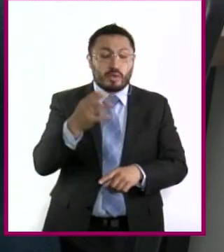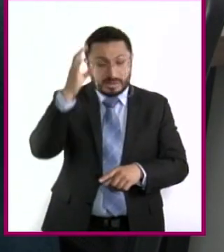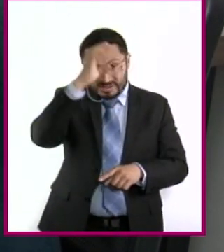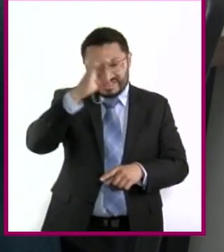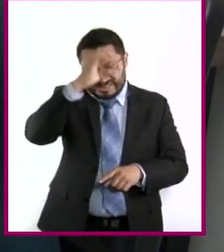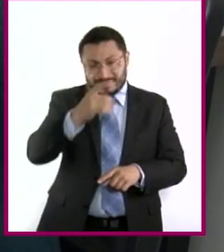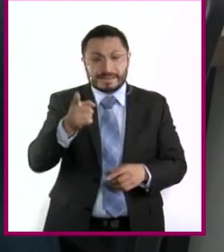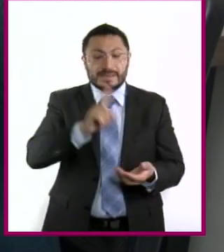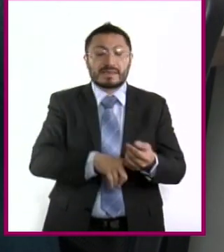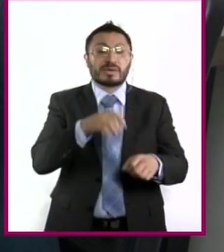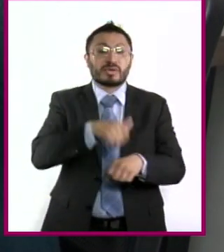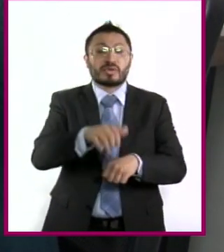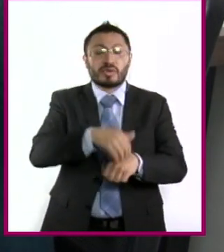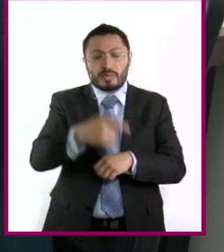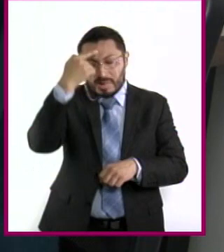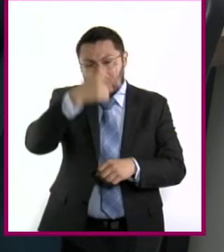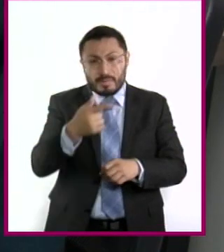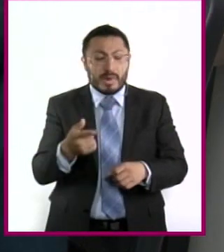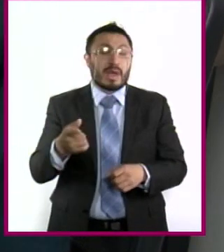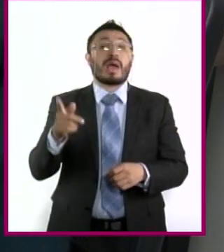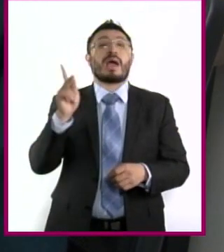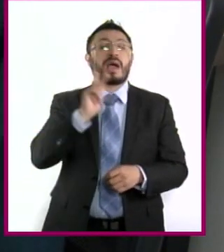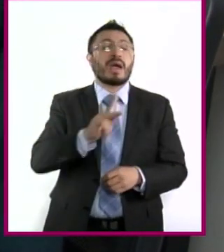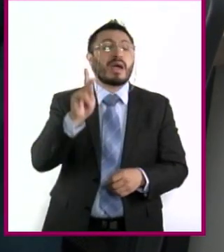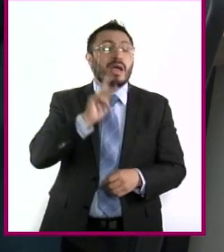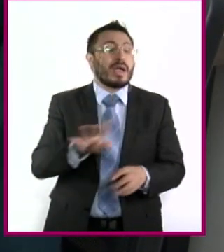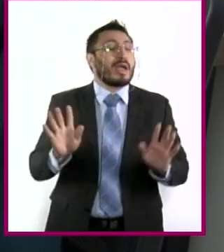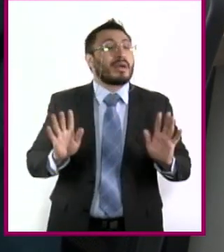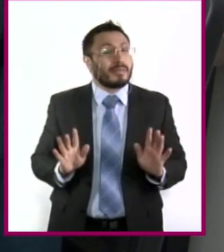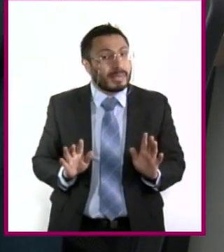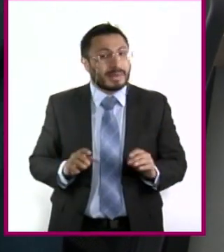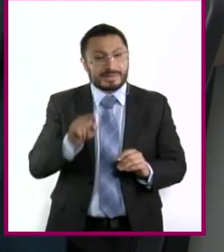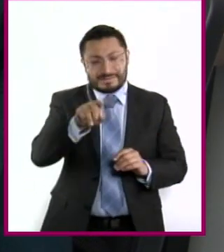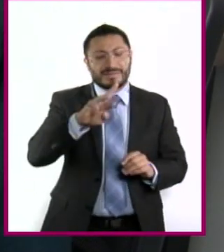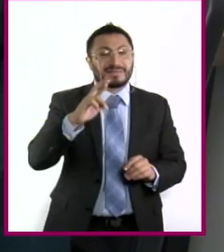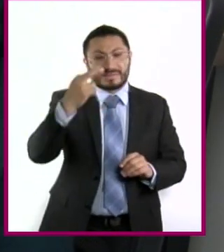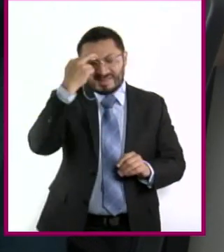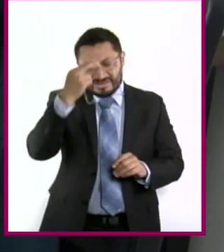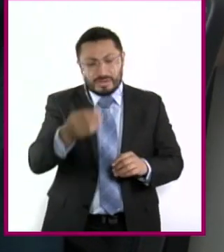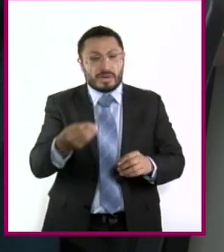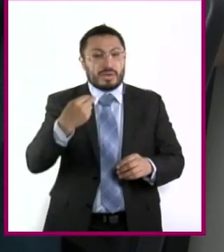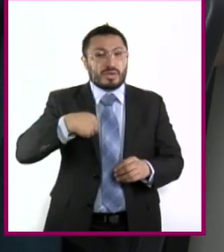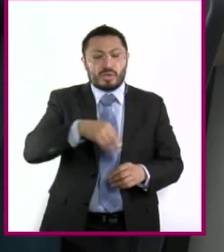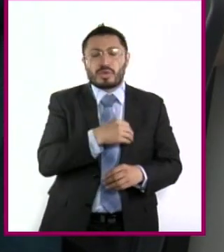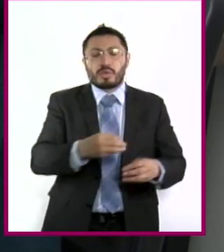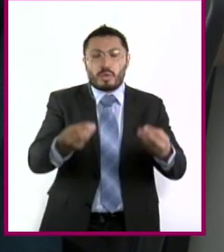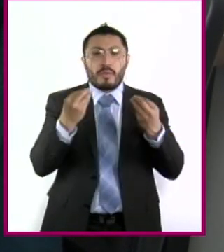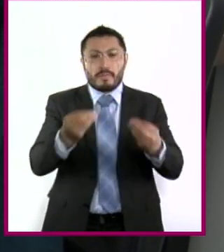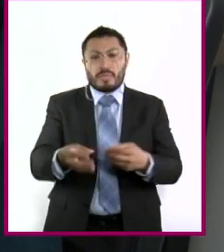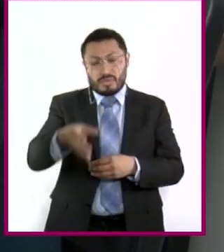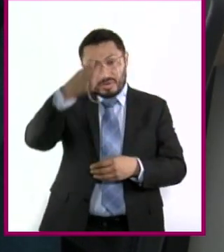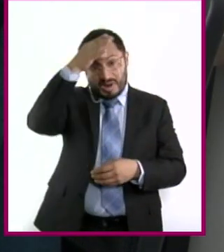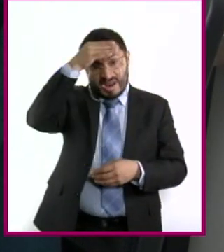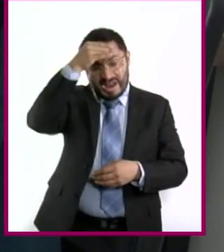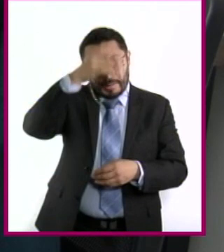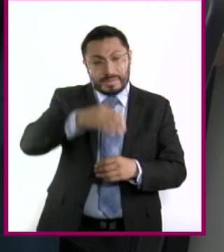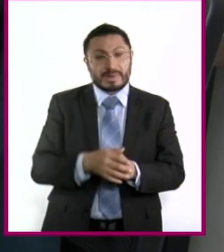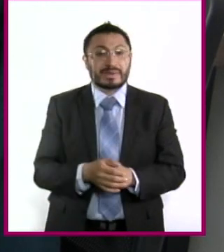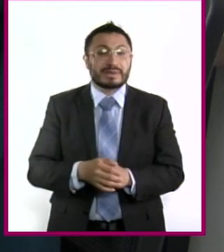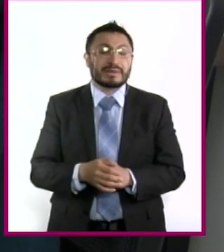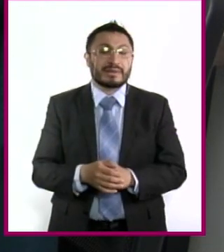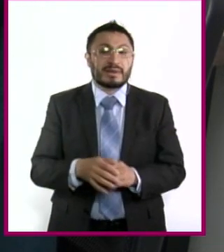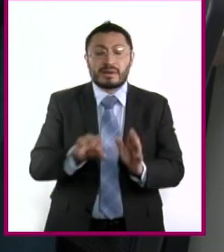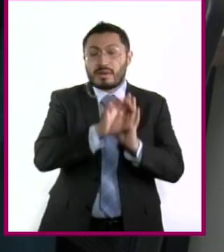conclusiones basadas en el cálculo de probabilidades. No se olviden que nuestro campo de acción es muy amplio e involucra varios saberes. A manera